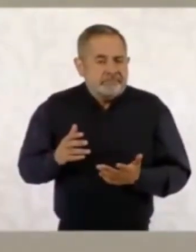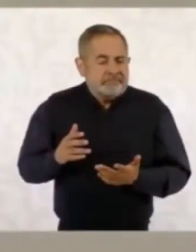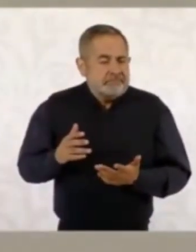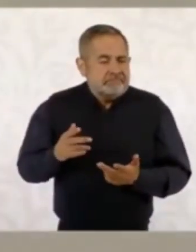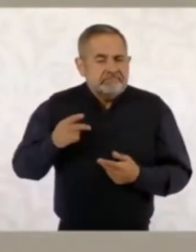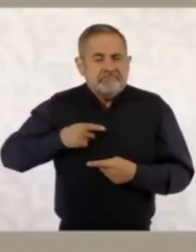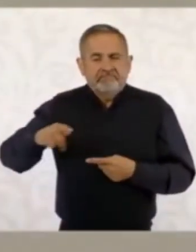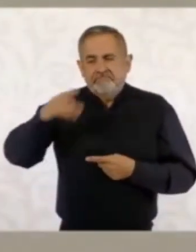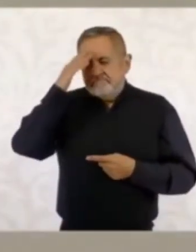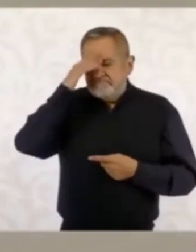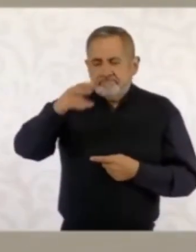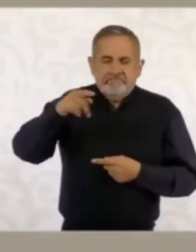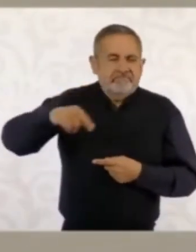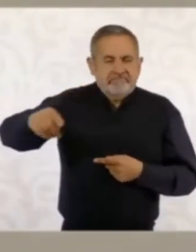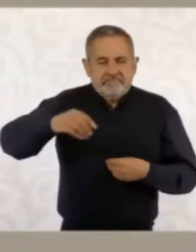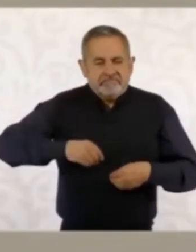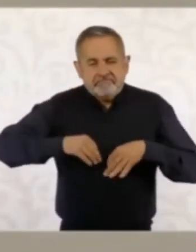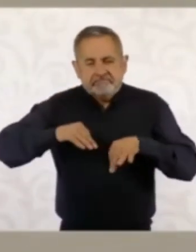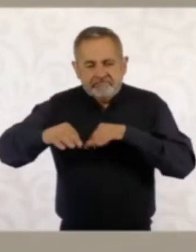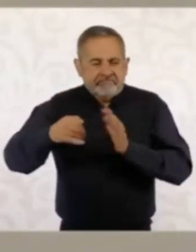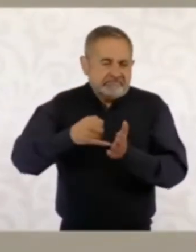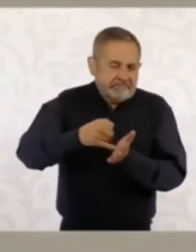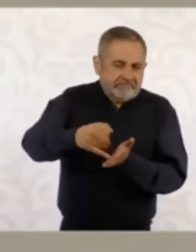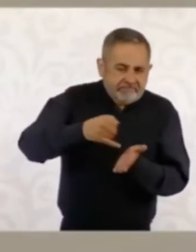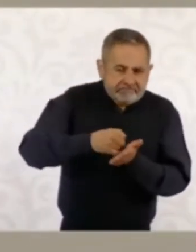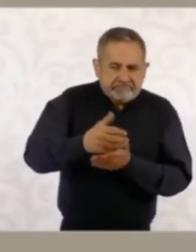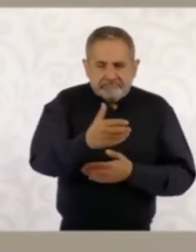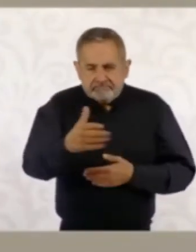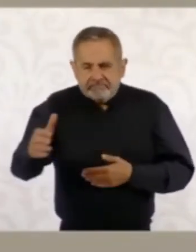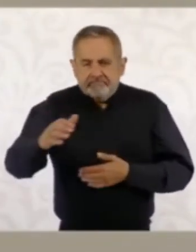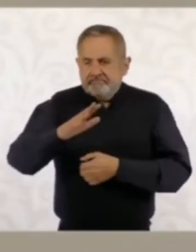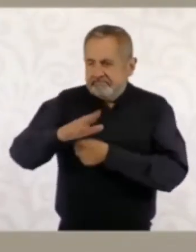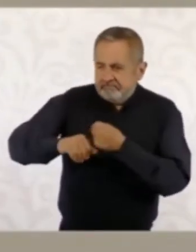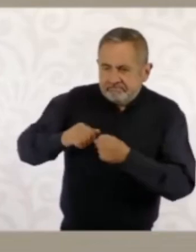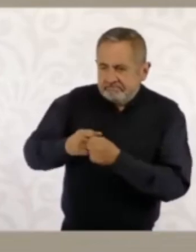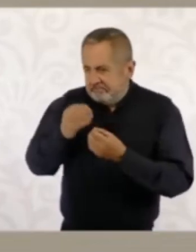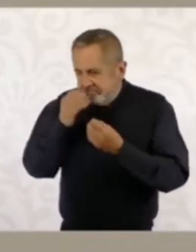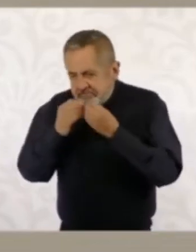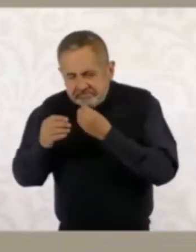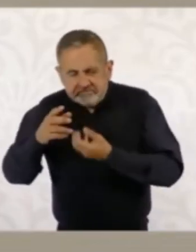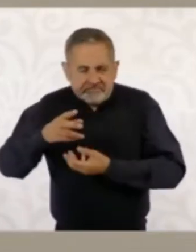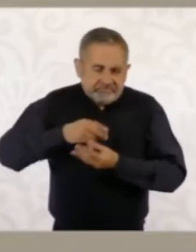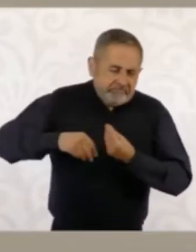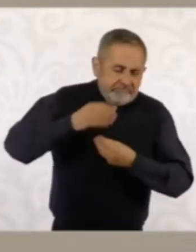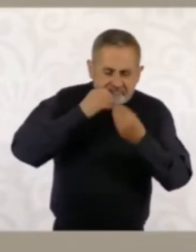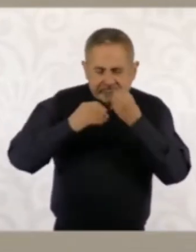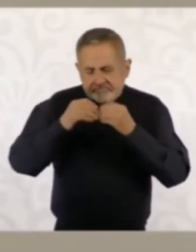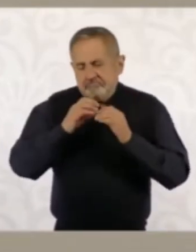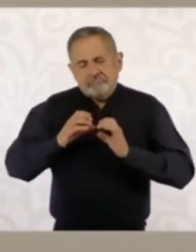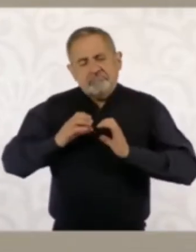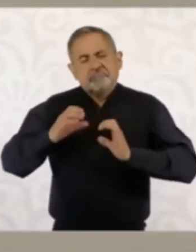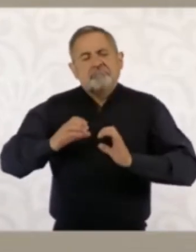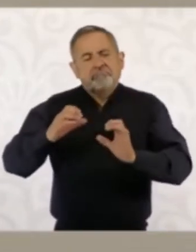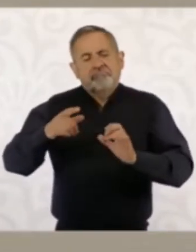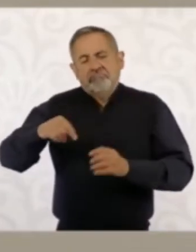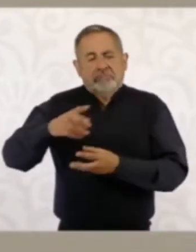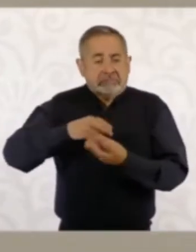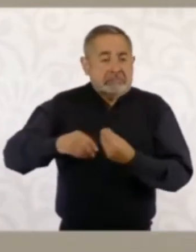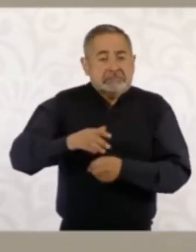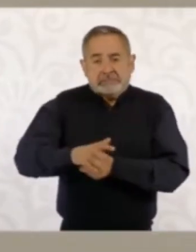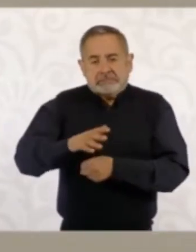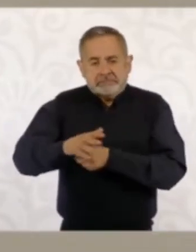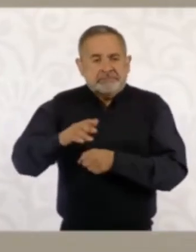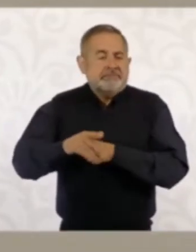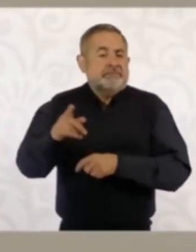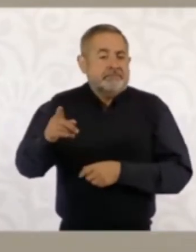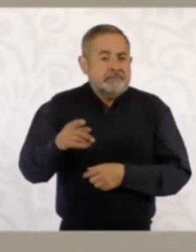se dedica al campo, se dedica a sus animalitos para poderse alimentar, para poder sobrevivir. Pero